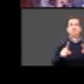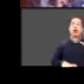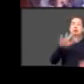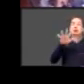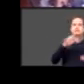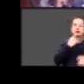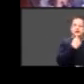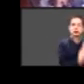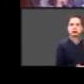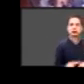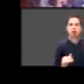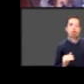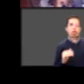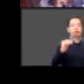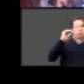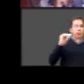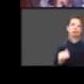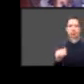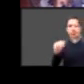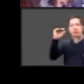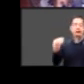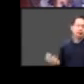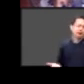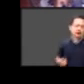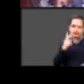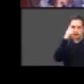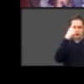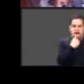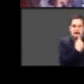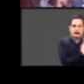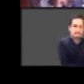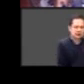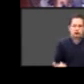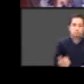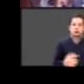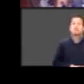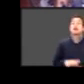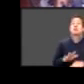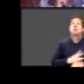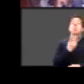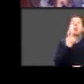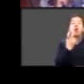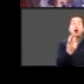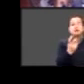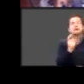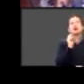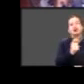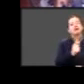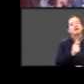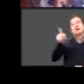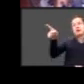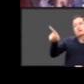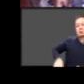y entonces es importantísimo la intervención del Estado para poder